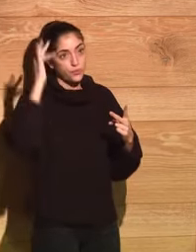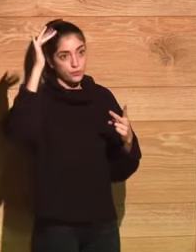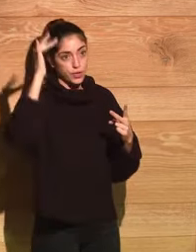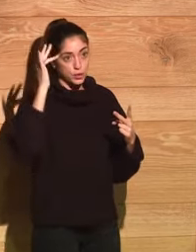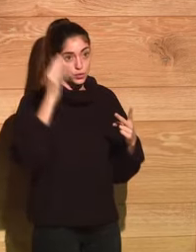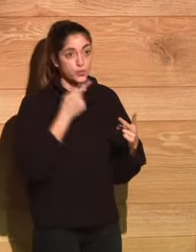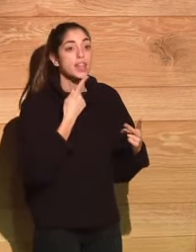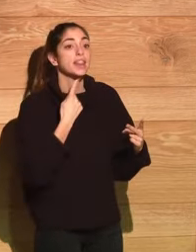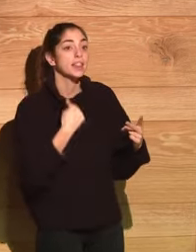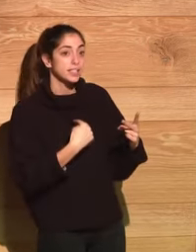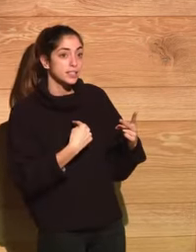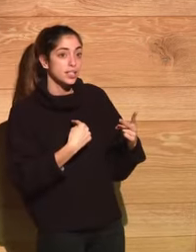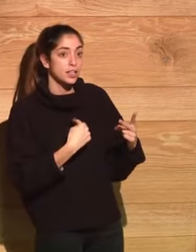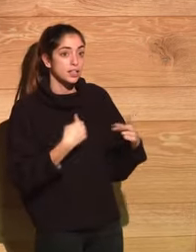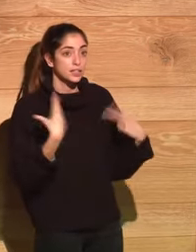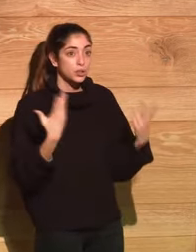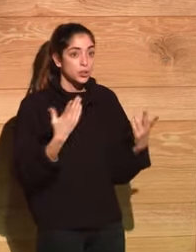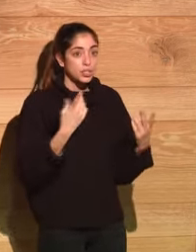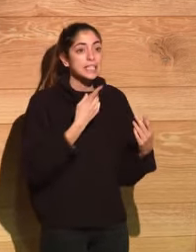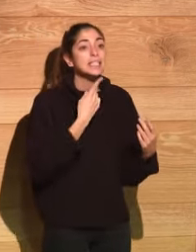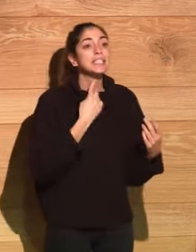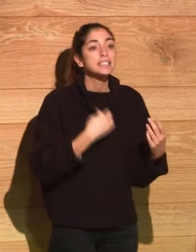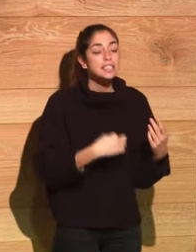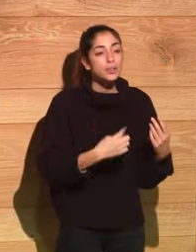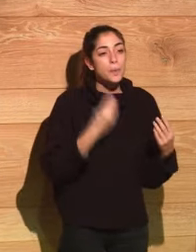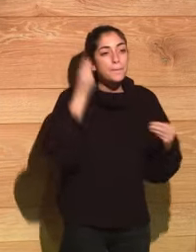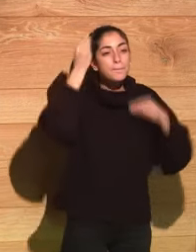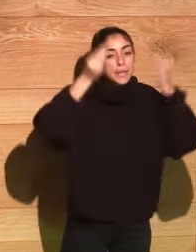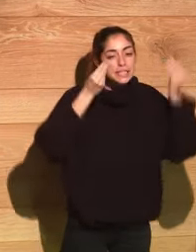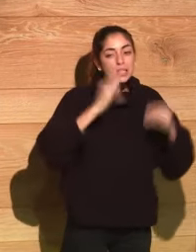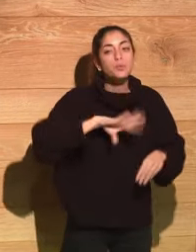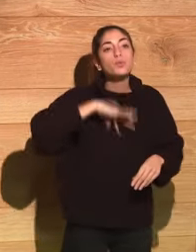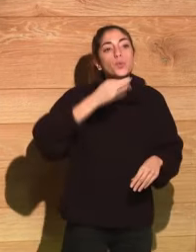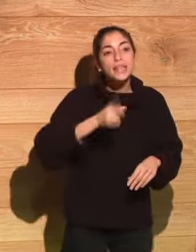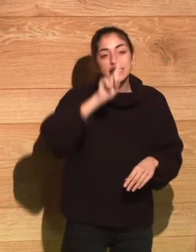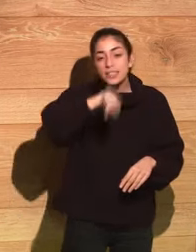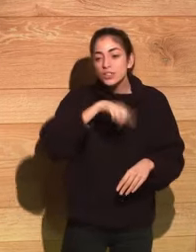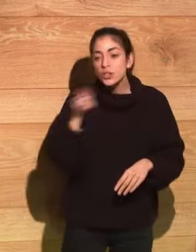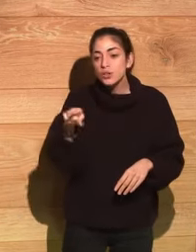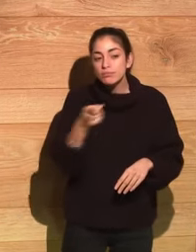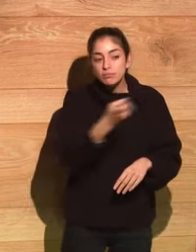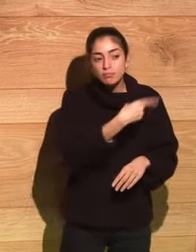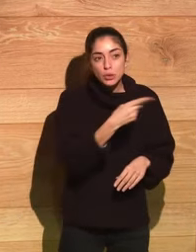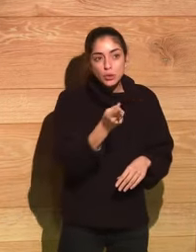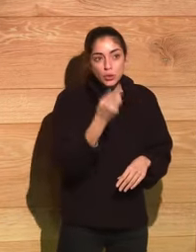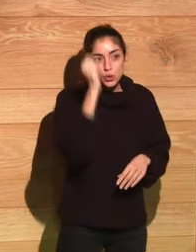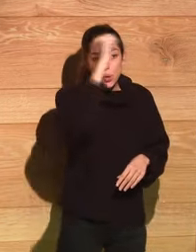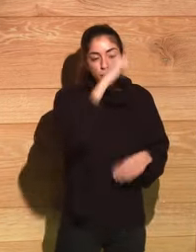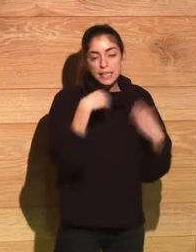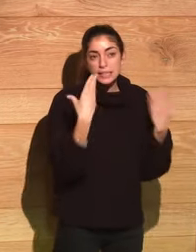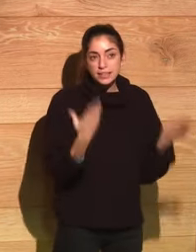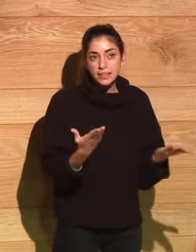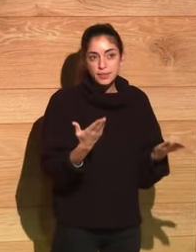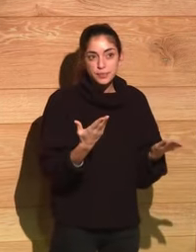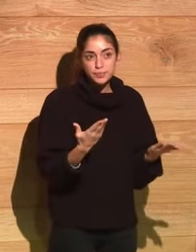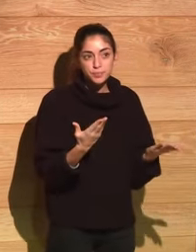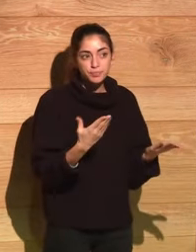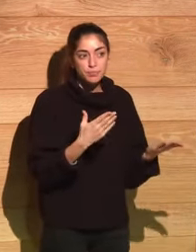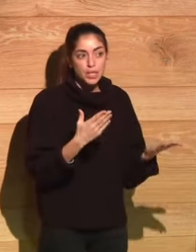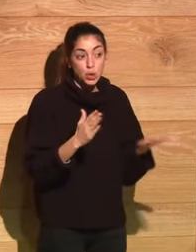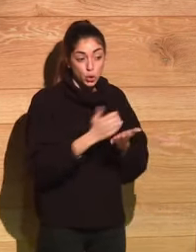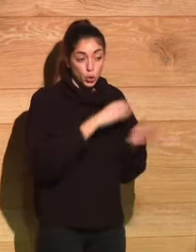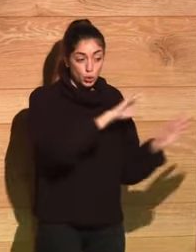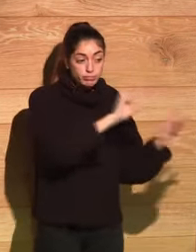a preguntarnos: ¿el deseo puede pensarse? ¿Qué opináis? Todo lo intangible, ¿no?